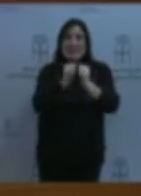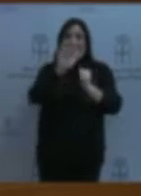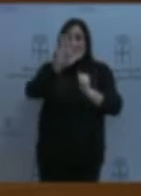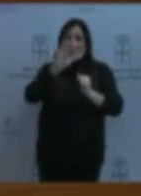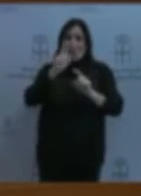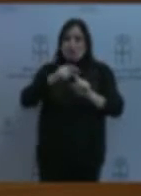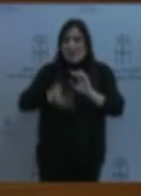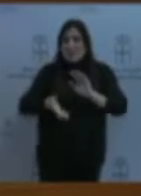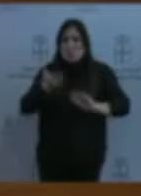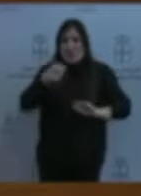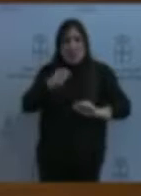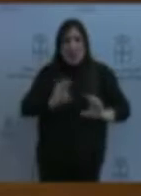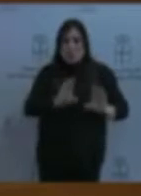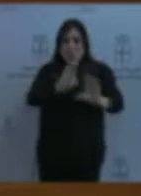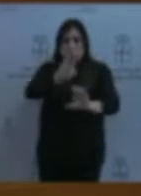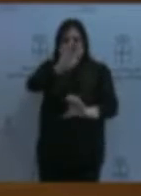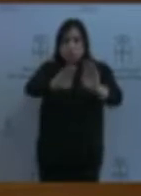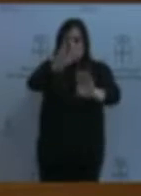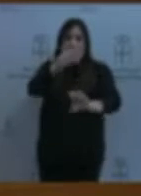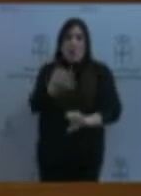podríamos situarnos ya en una actuación de